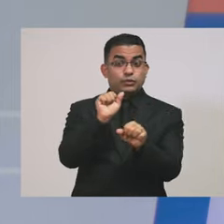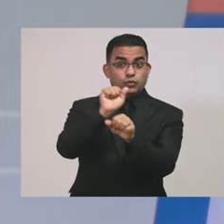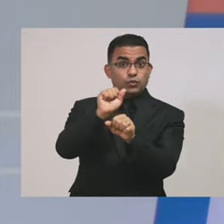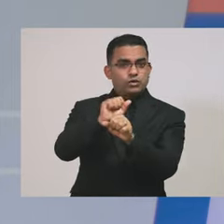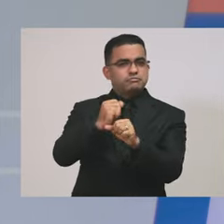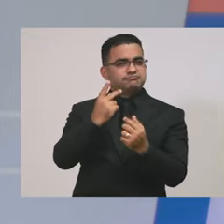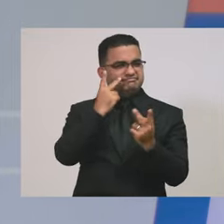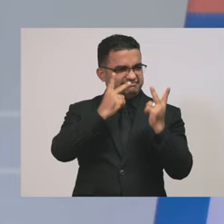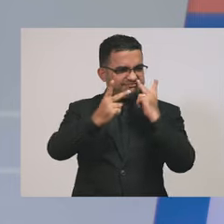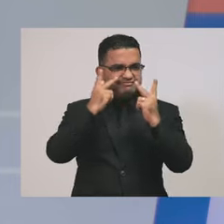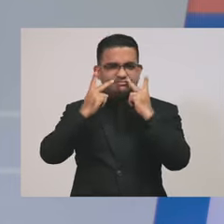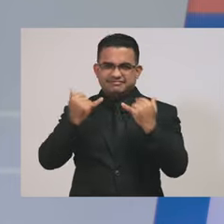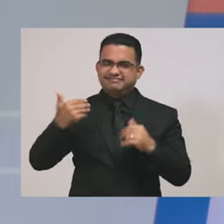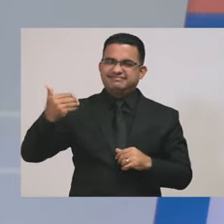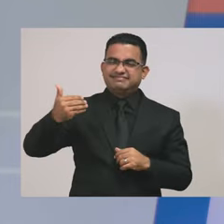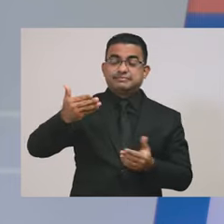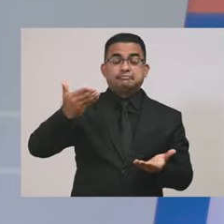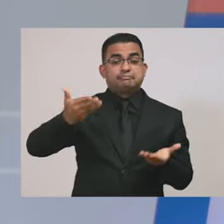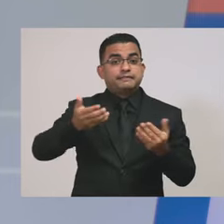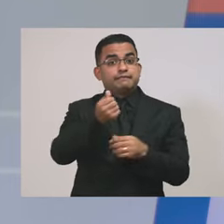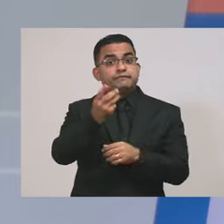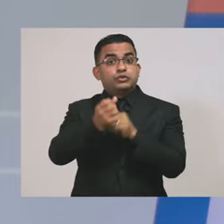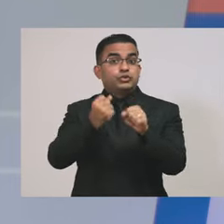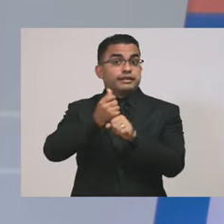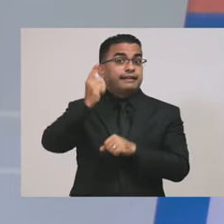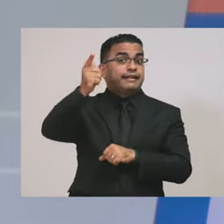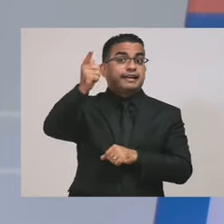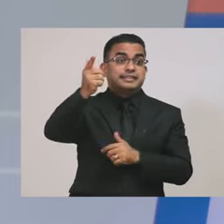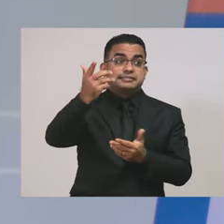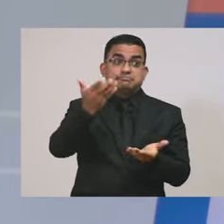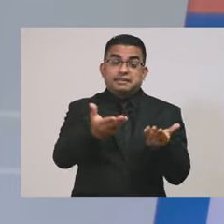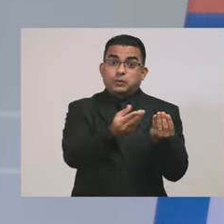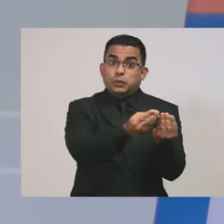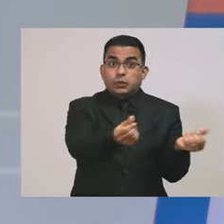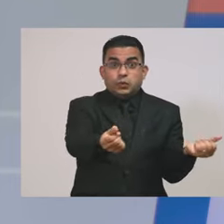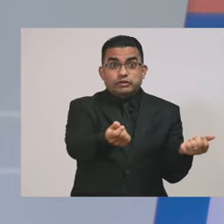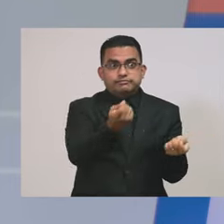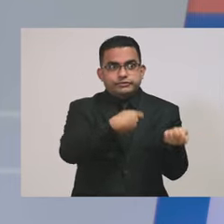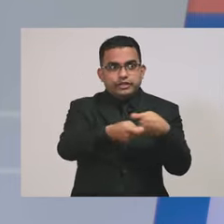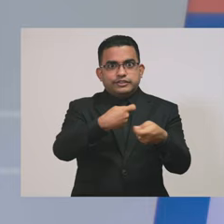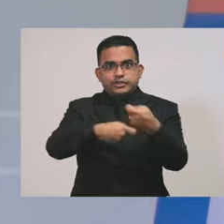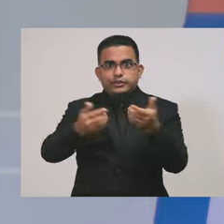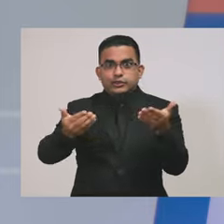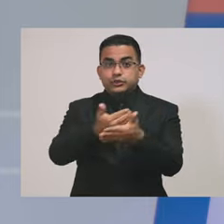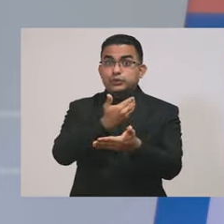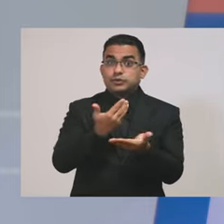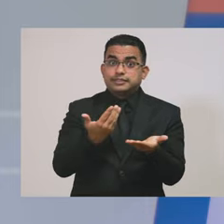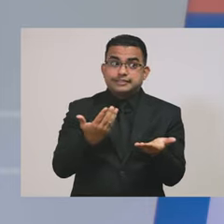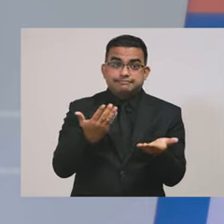profesionales tradicionales que hoy conocemos dentro de pocos años puede ser de que no